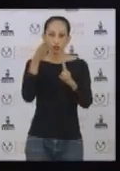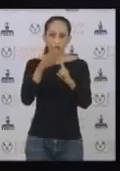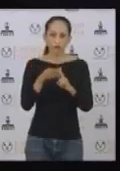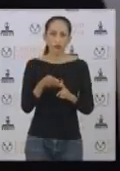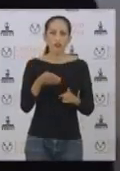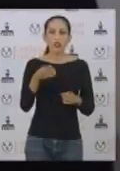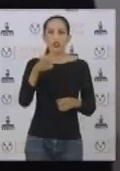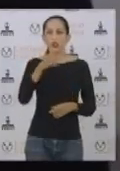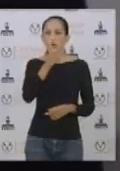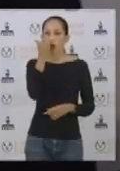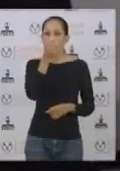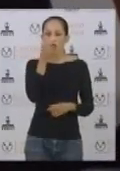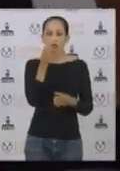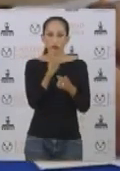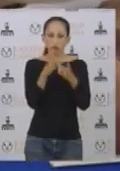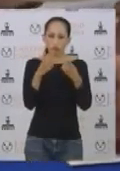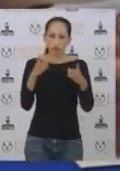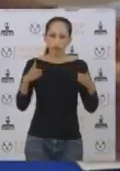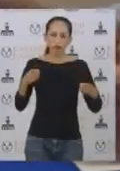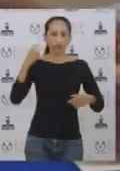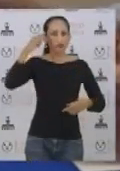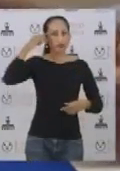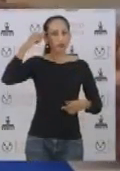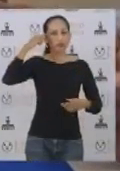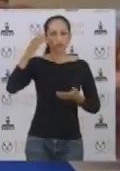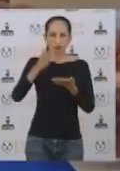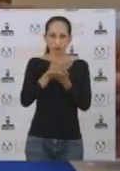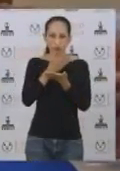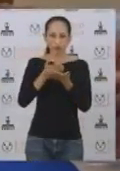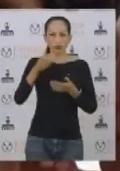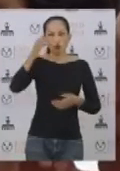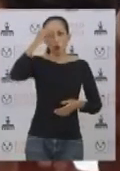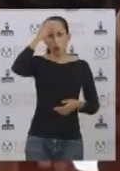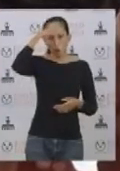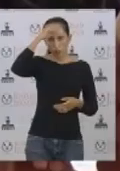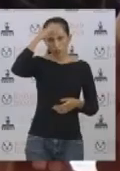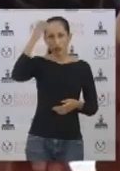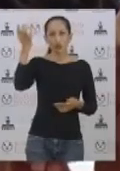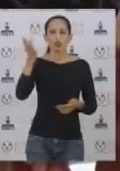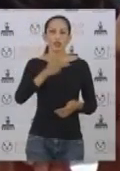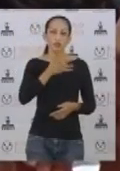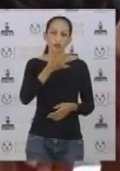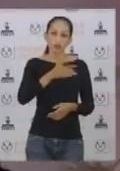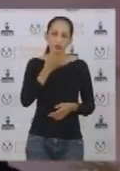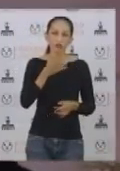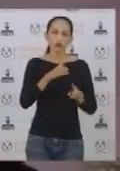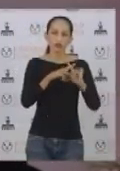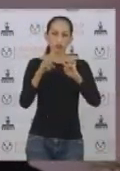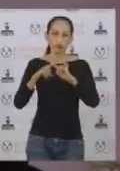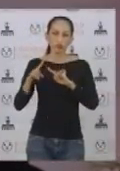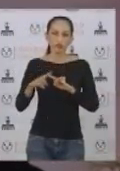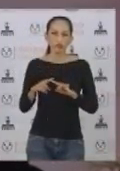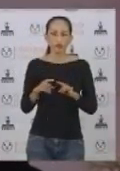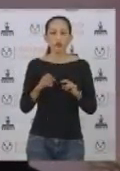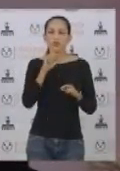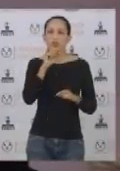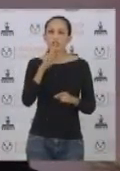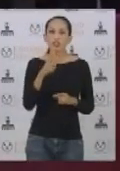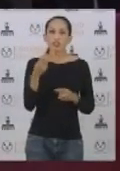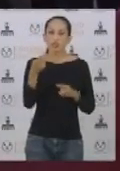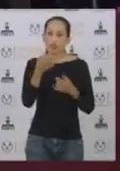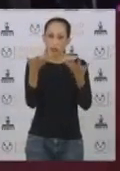de desarrollar en los alumnos la capacidad de identificar diversos puntos de vista en conflictos de opinión y elaborar